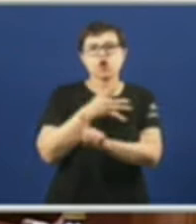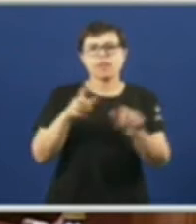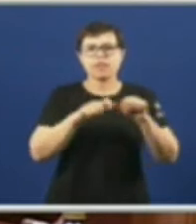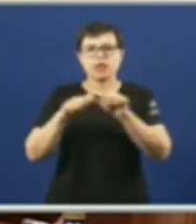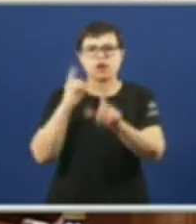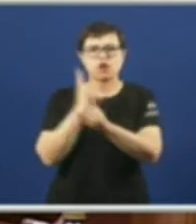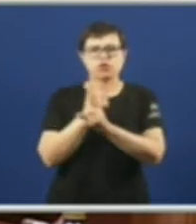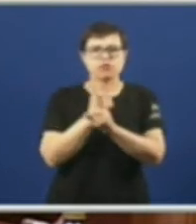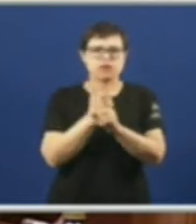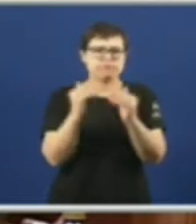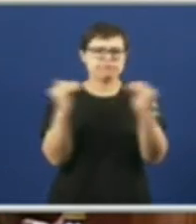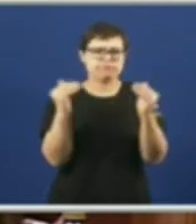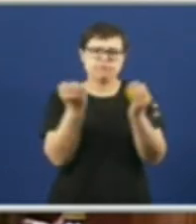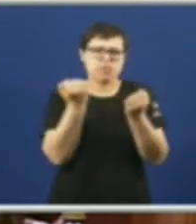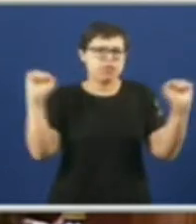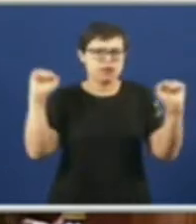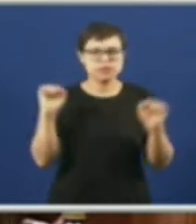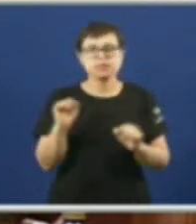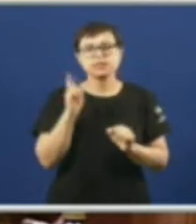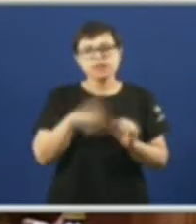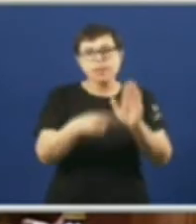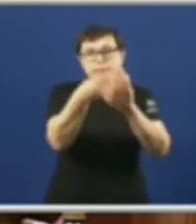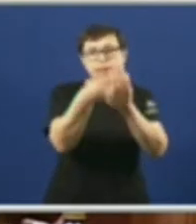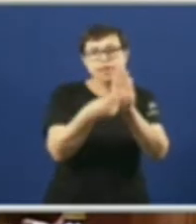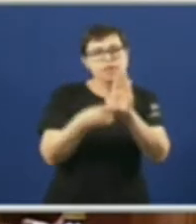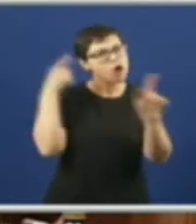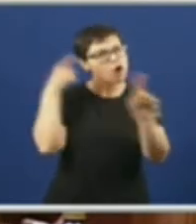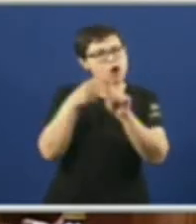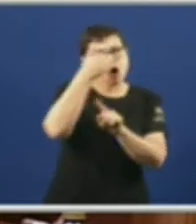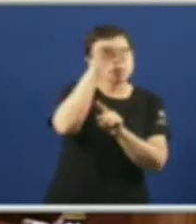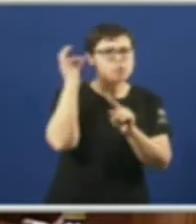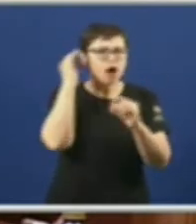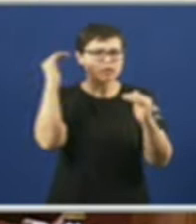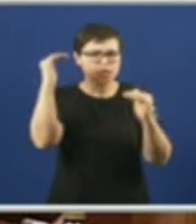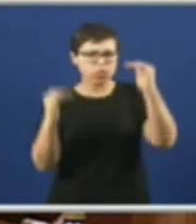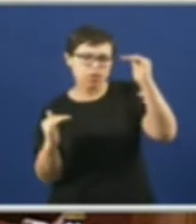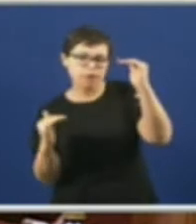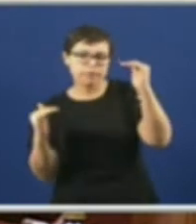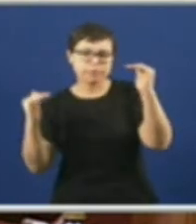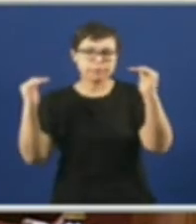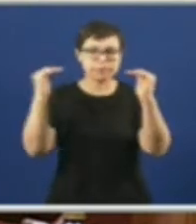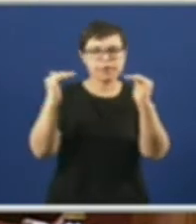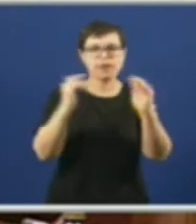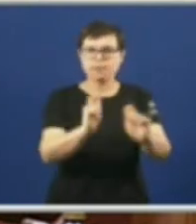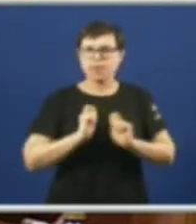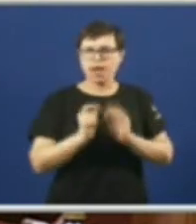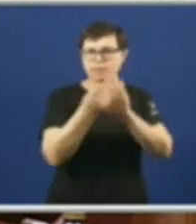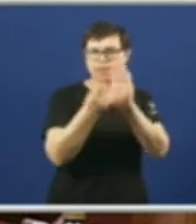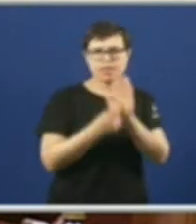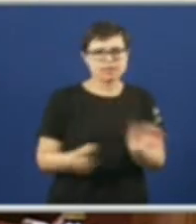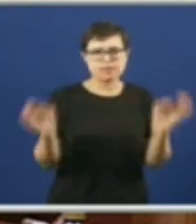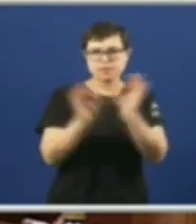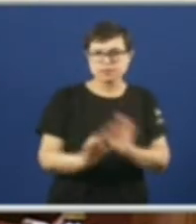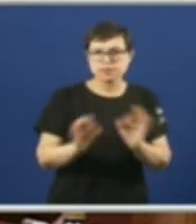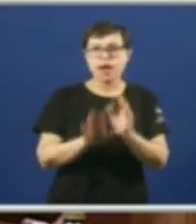lugar, cero medidas para combatir a brecha salarial. Mesmo a Xunta está subvencionando a empresas sancionadas